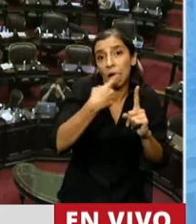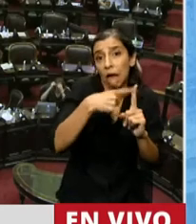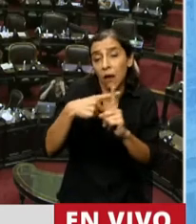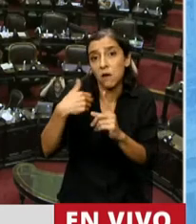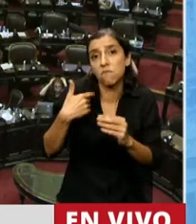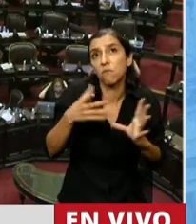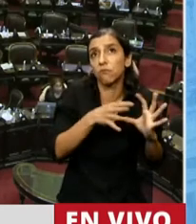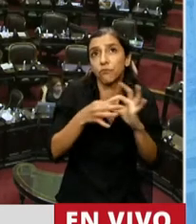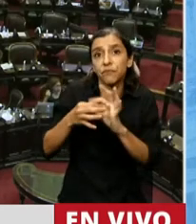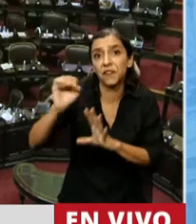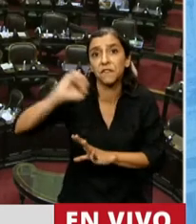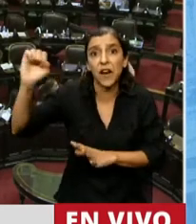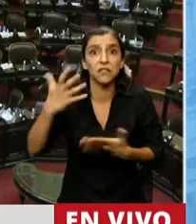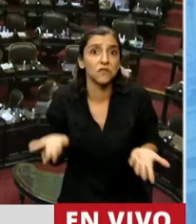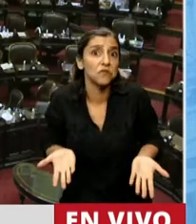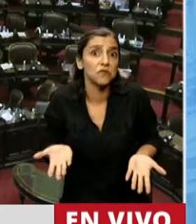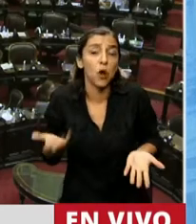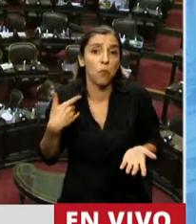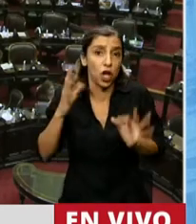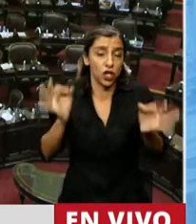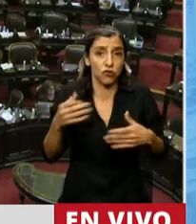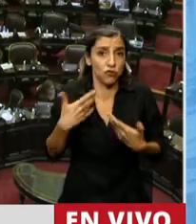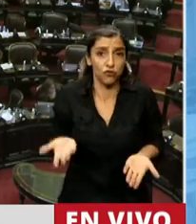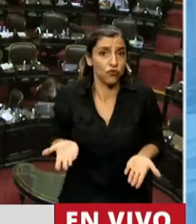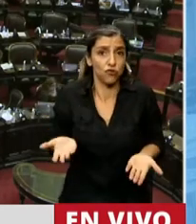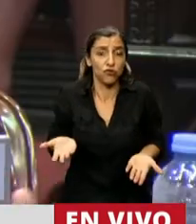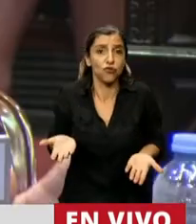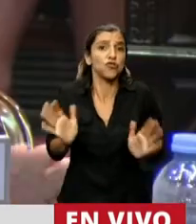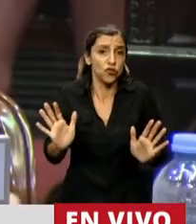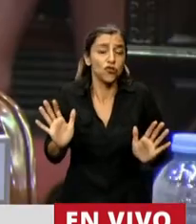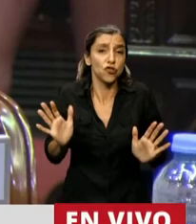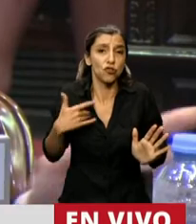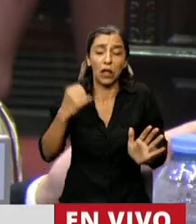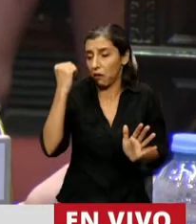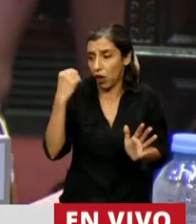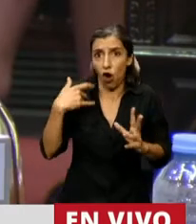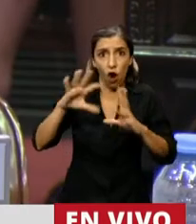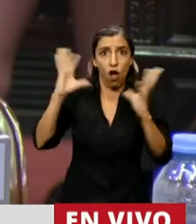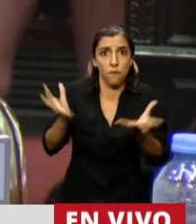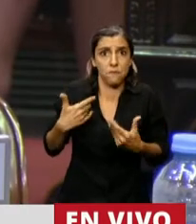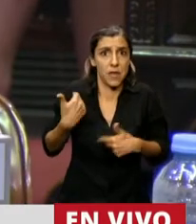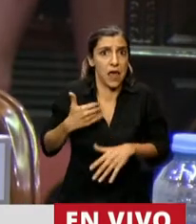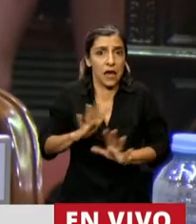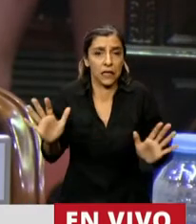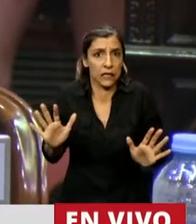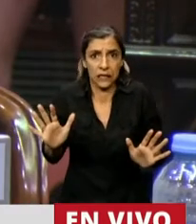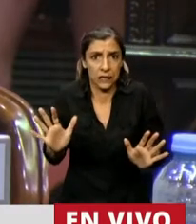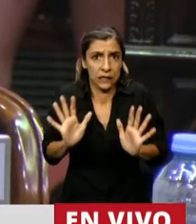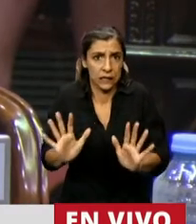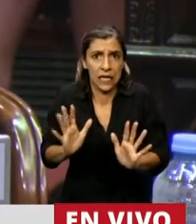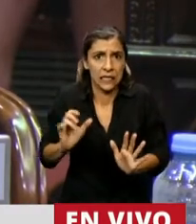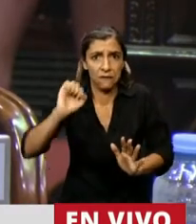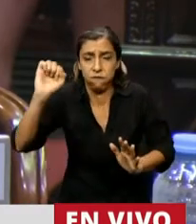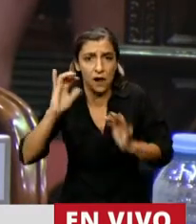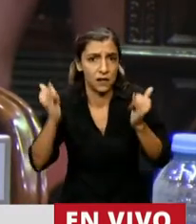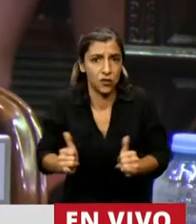una macroeconomía de la más enferma del mundo no se lo trasladó al poder adquisitivo pero supongamos que no busquemos otro parámetro objetivo que esté en alguna estadística